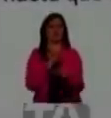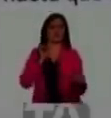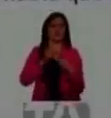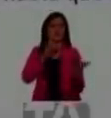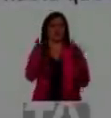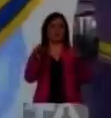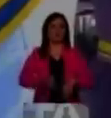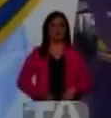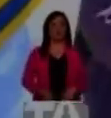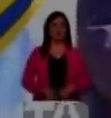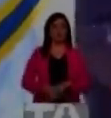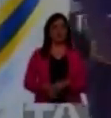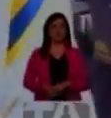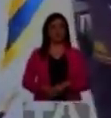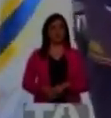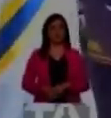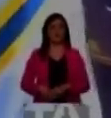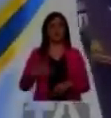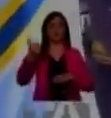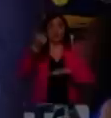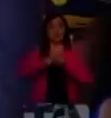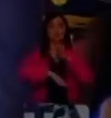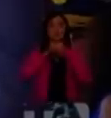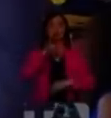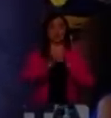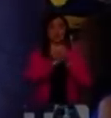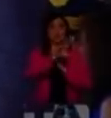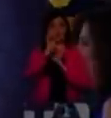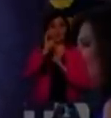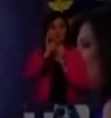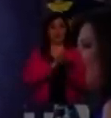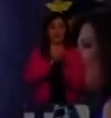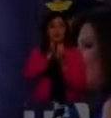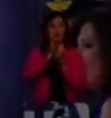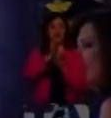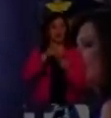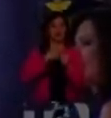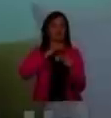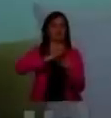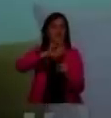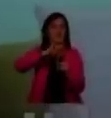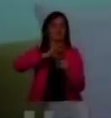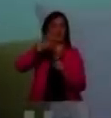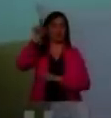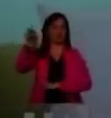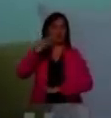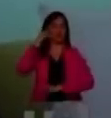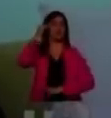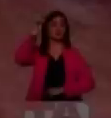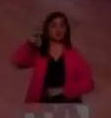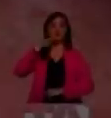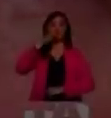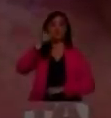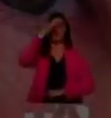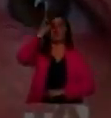de latir". La salida de estos oficiales con más de 30 años de carrera genera las primeras críticas para este general retirado. Esta